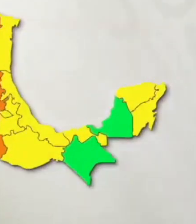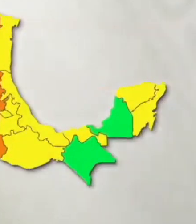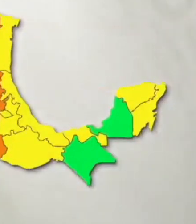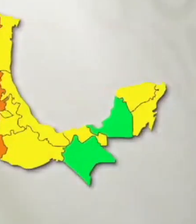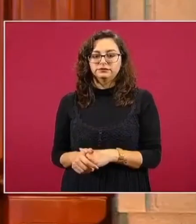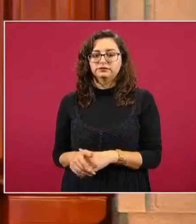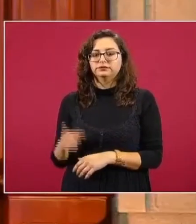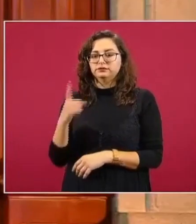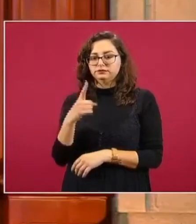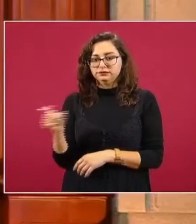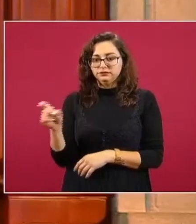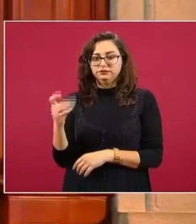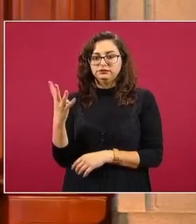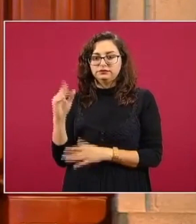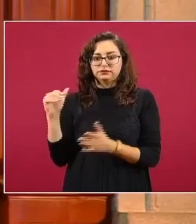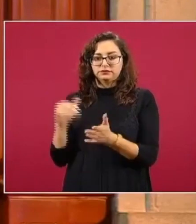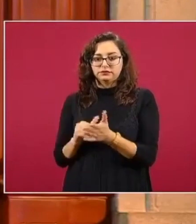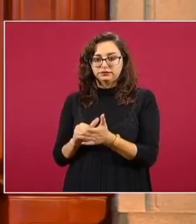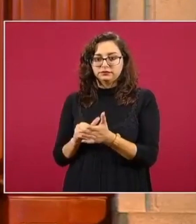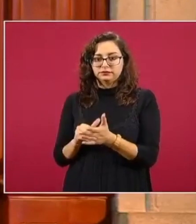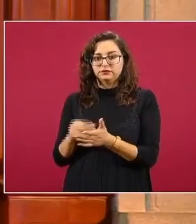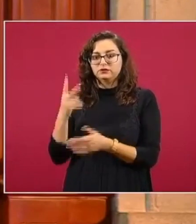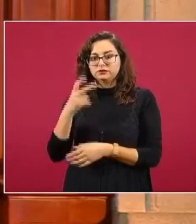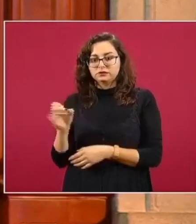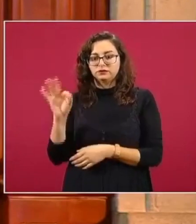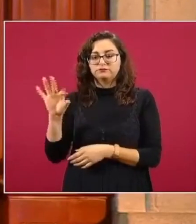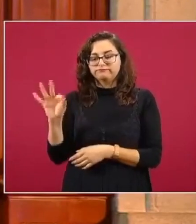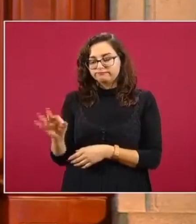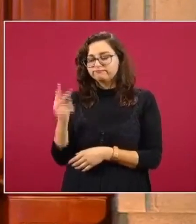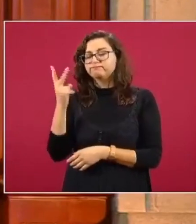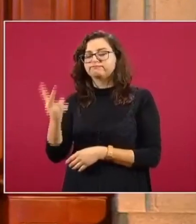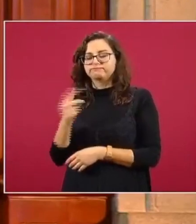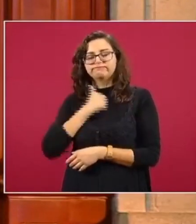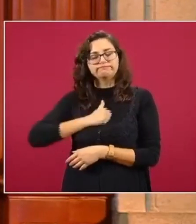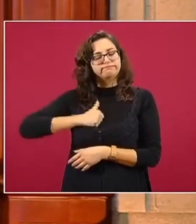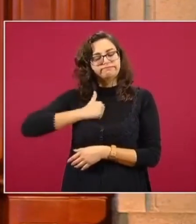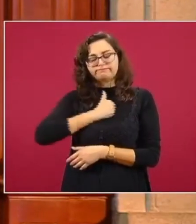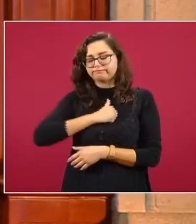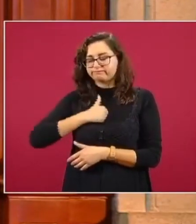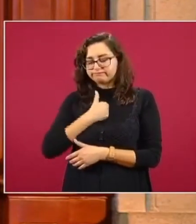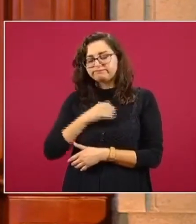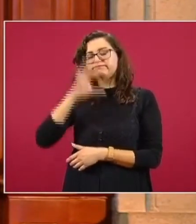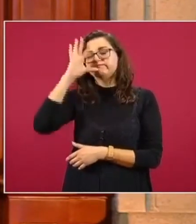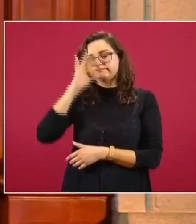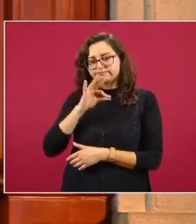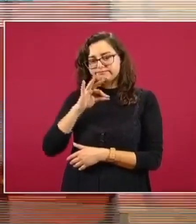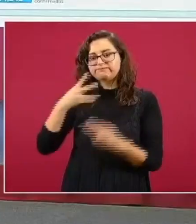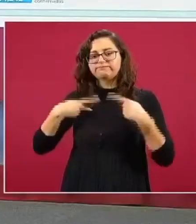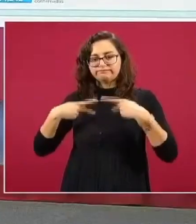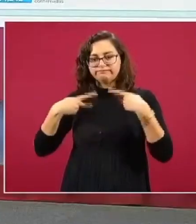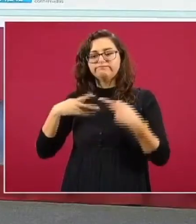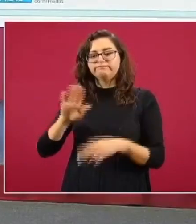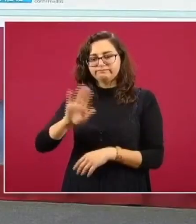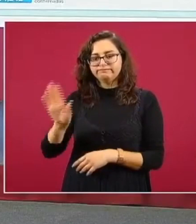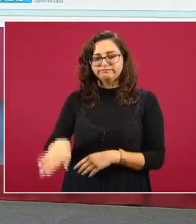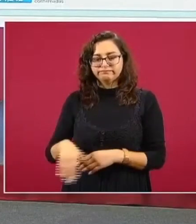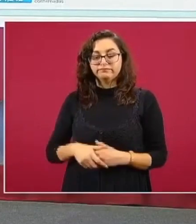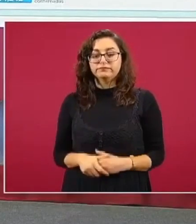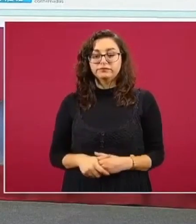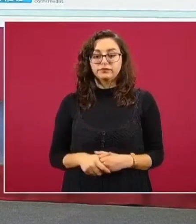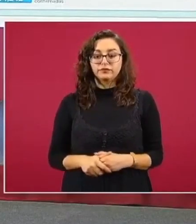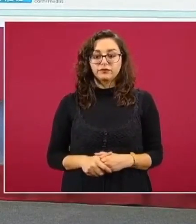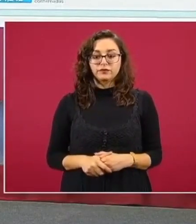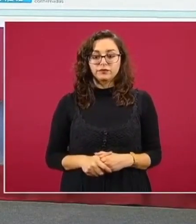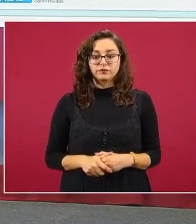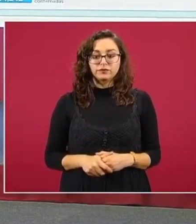1.078.594. El director de epidemiología de la Secretaría de Salud, José Luis Salomía, insistió en aclarar que estos casos reportados